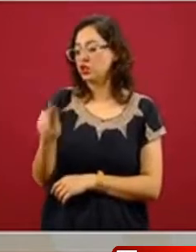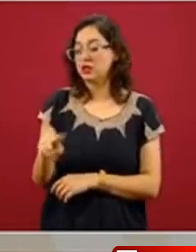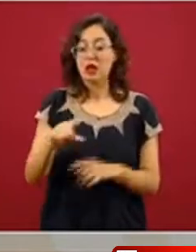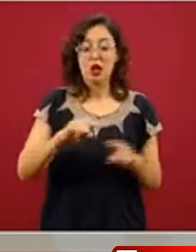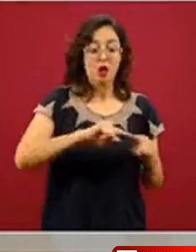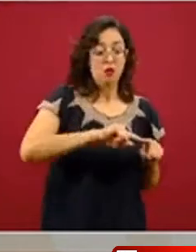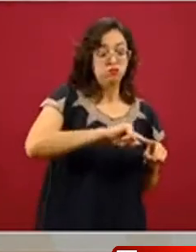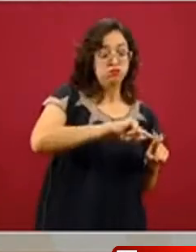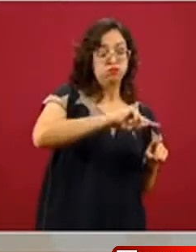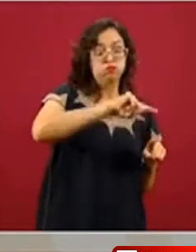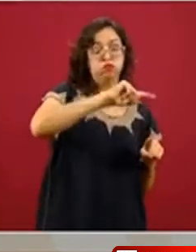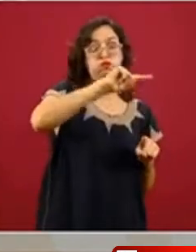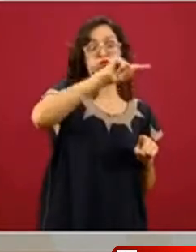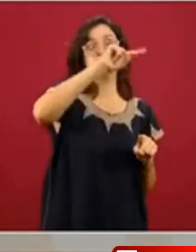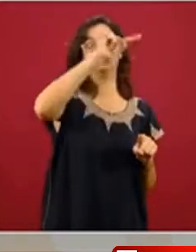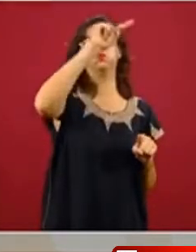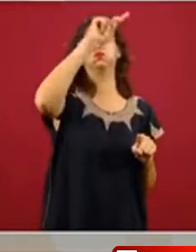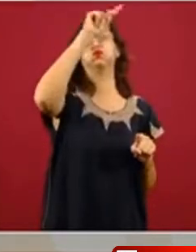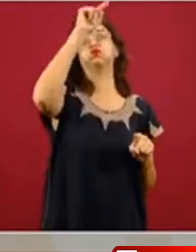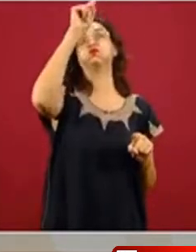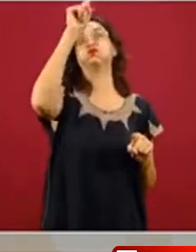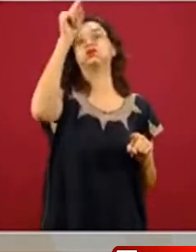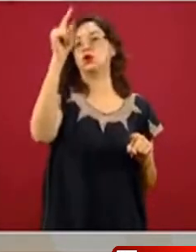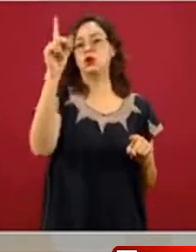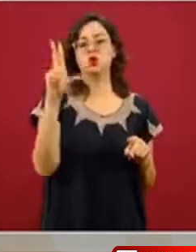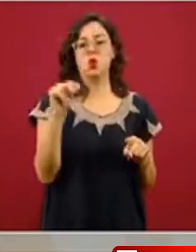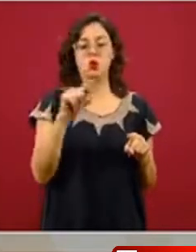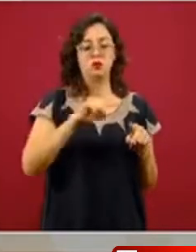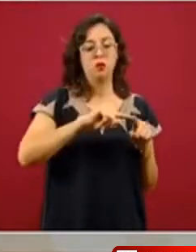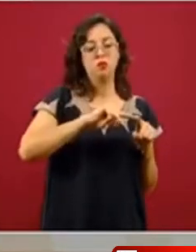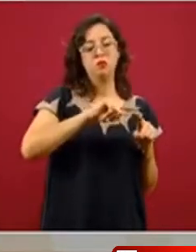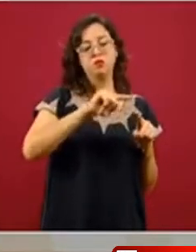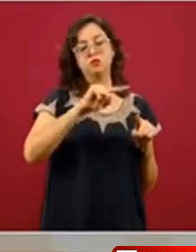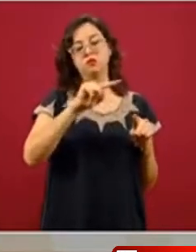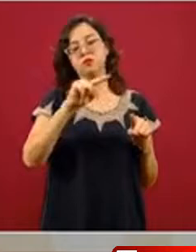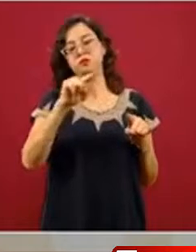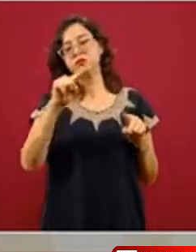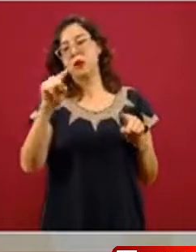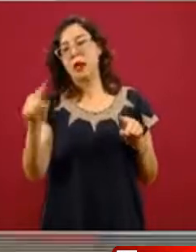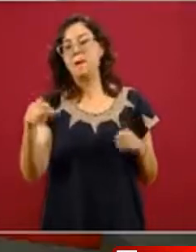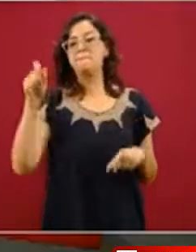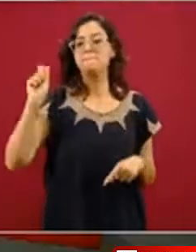creciendo, empieza a llegar a un punto de estabilidad